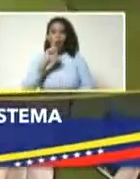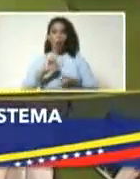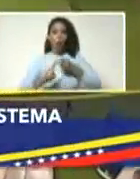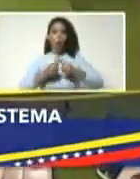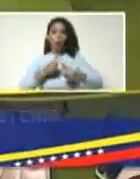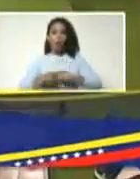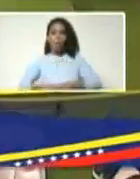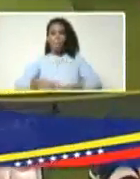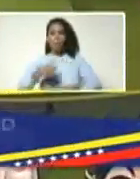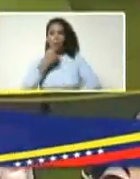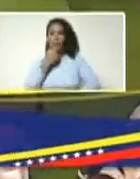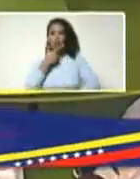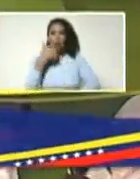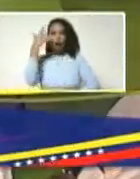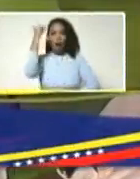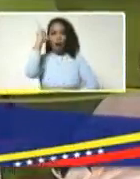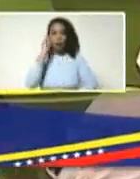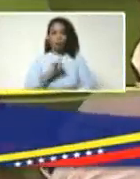más bonitas que hay.